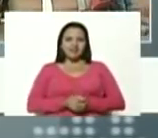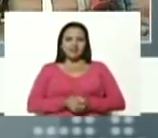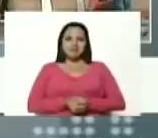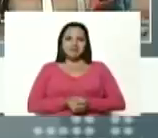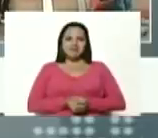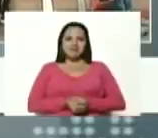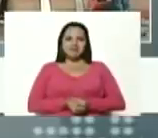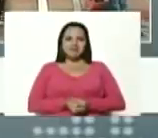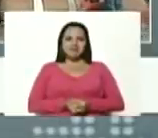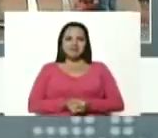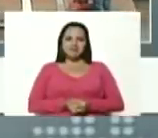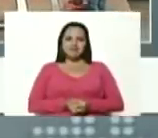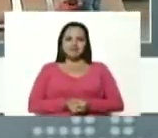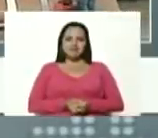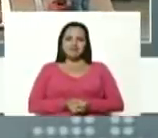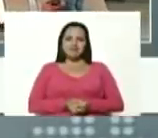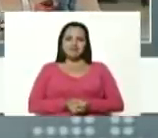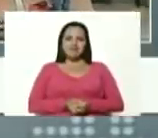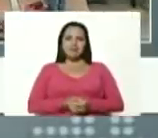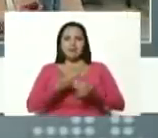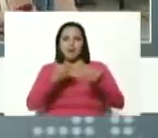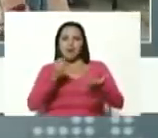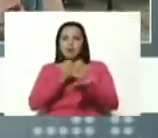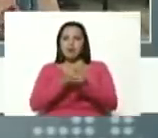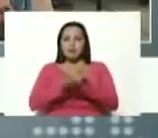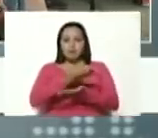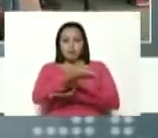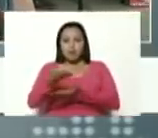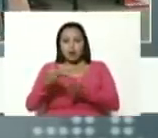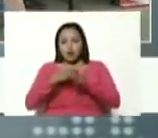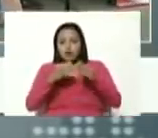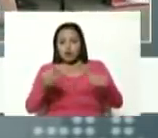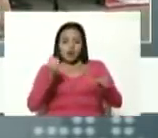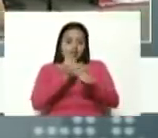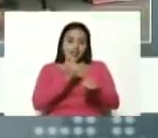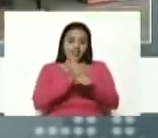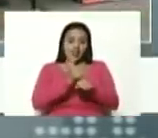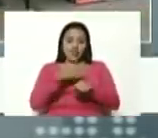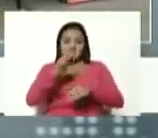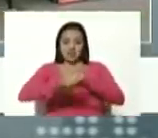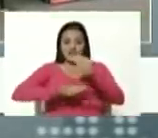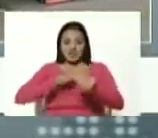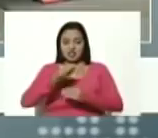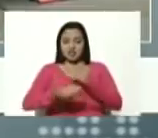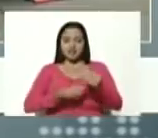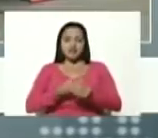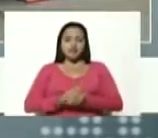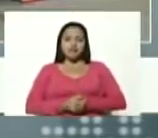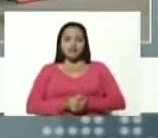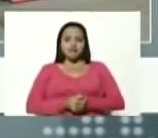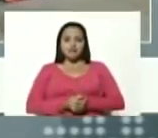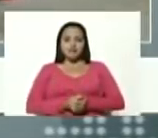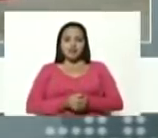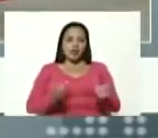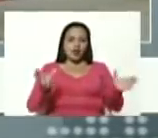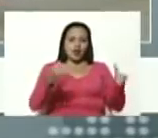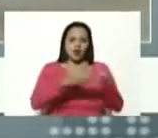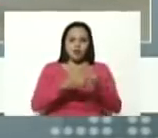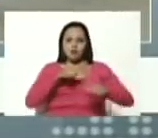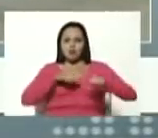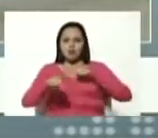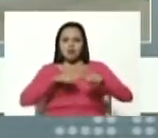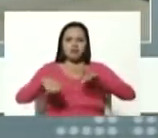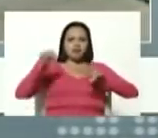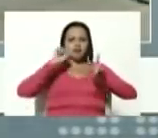Estoy como loco. Ahora, fíjense ustedes todo el poder que va adquiriendo las brigadas del movimiento Somos